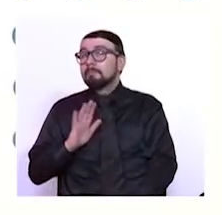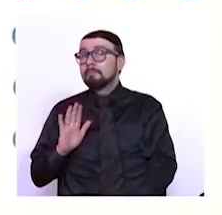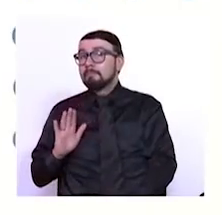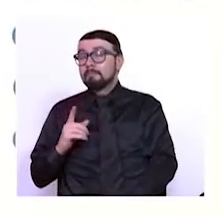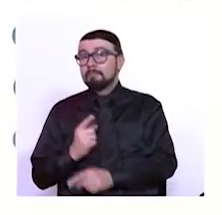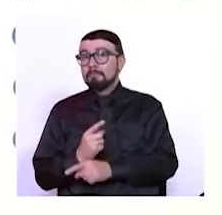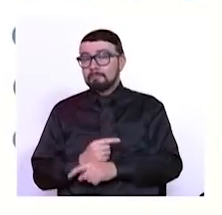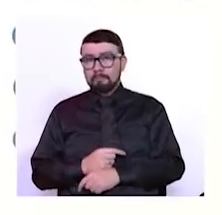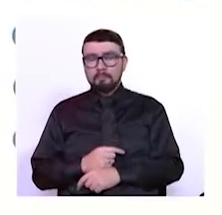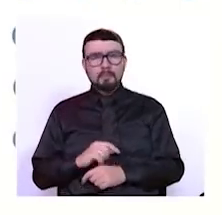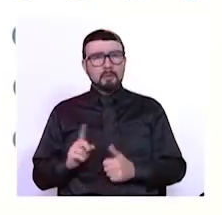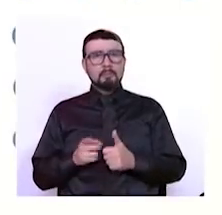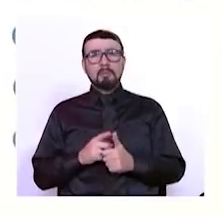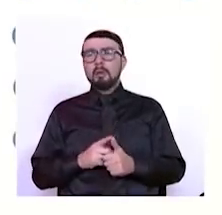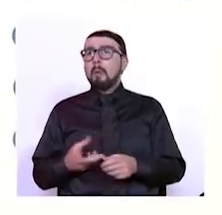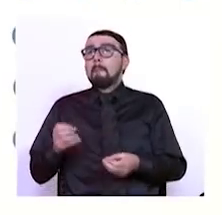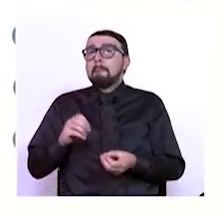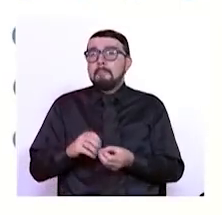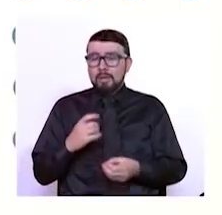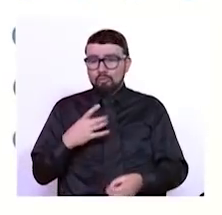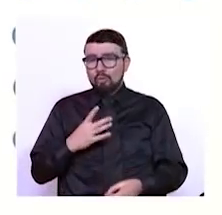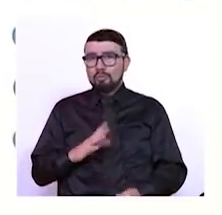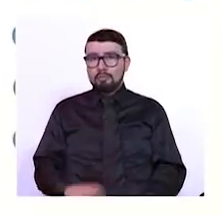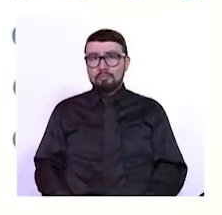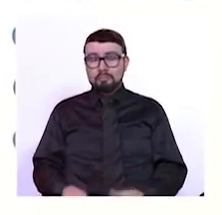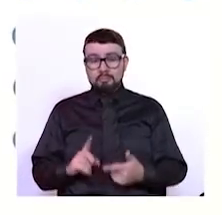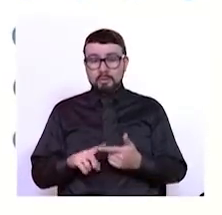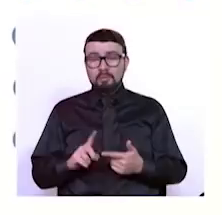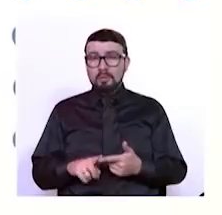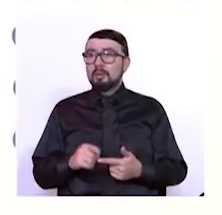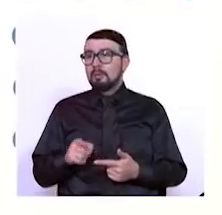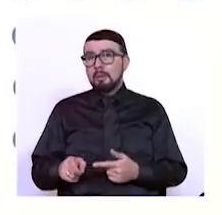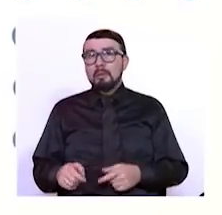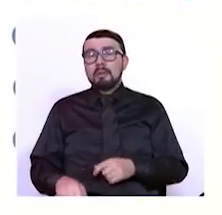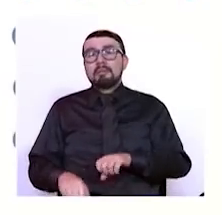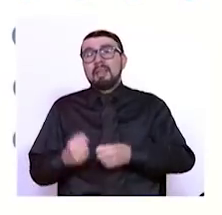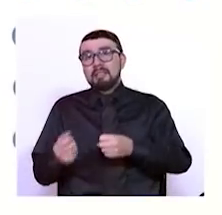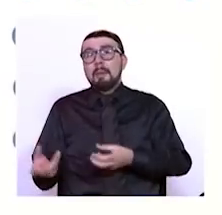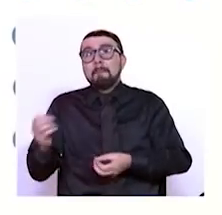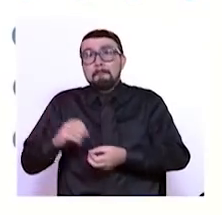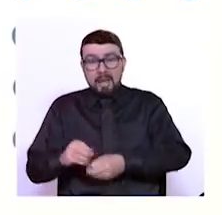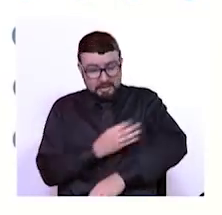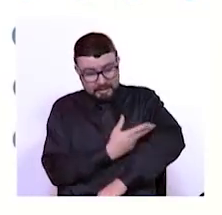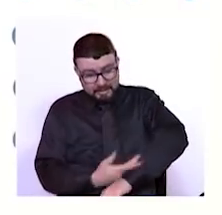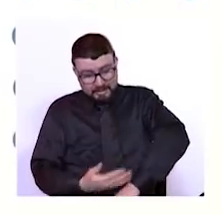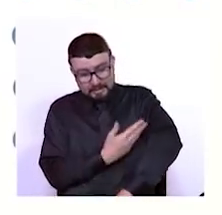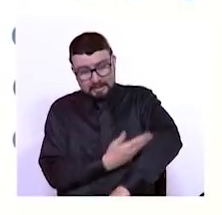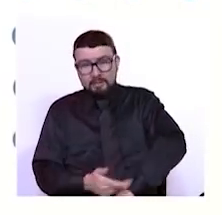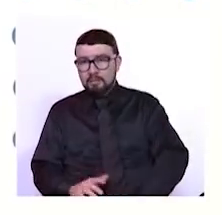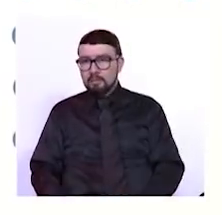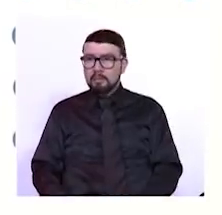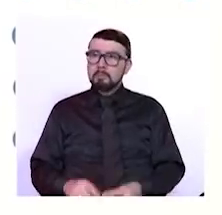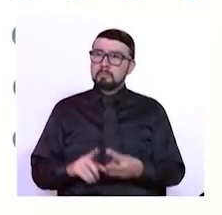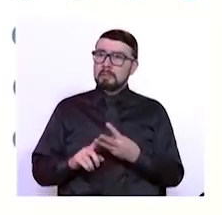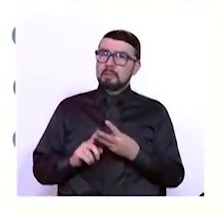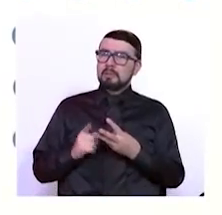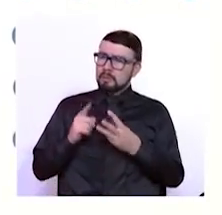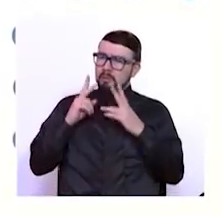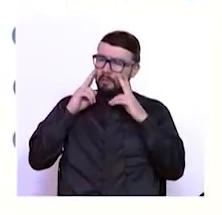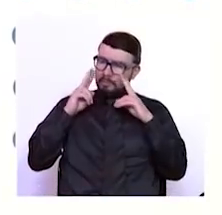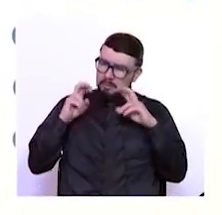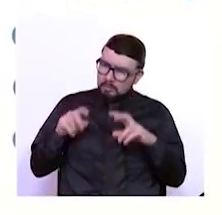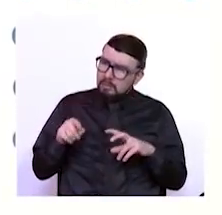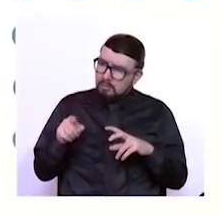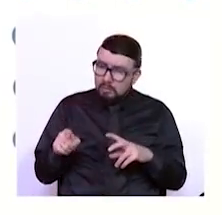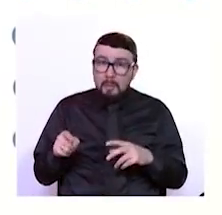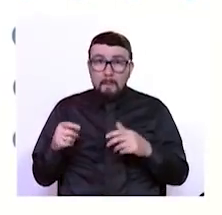primero, se produzca más dolor. Segundo, que se dañe más la circulación. Y tercero, valdría la pena mirar que